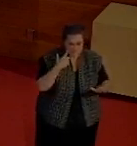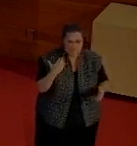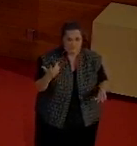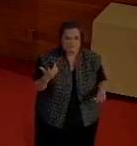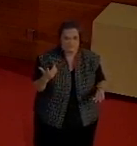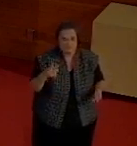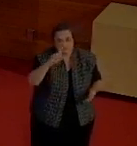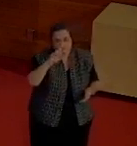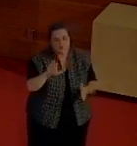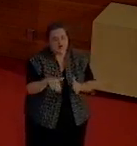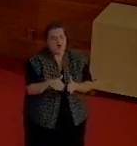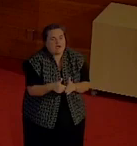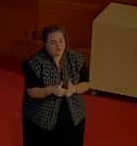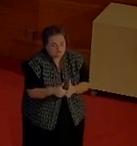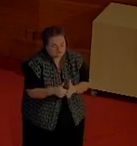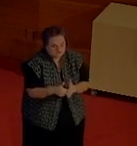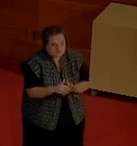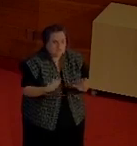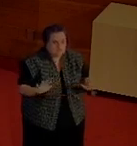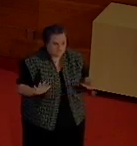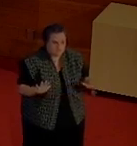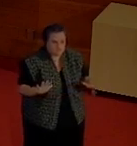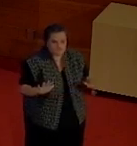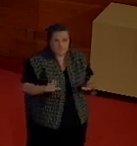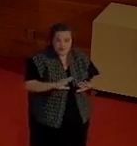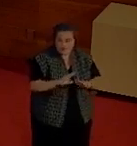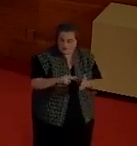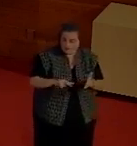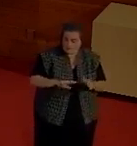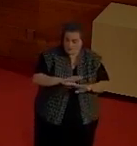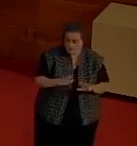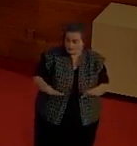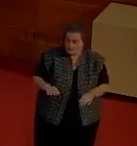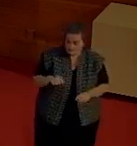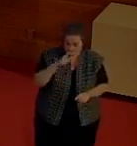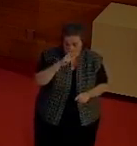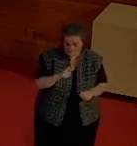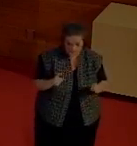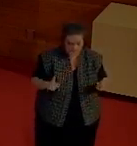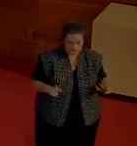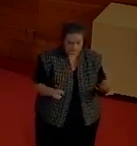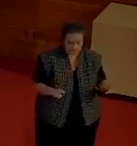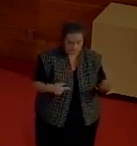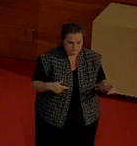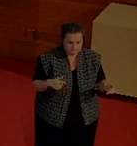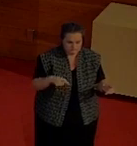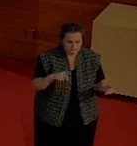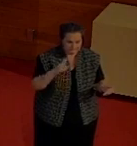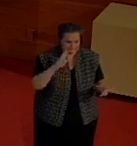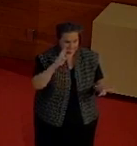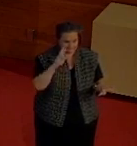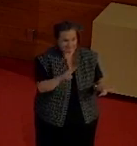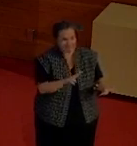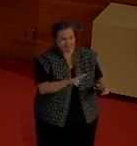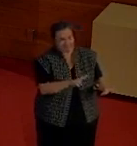el tiempo hasta dónde llegará eso lo que es cierto o sea lo último que he leído en esto en lo que llevamos de año lo que yo he visto en lo que llevamos de año